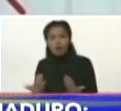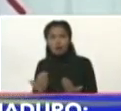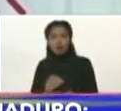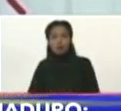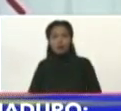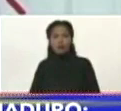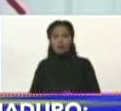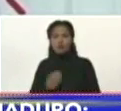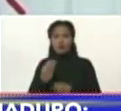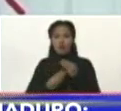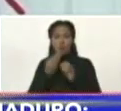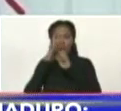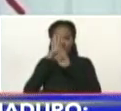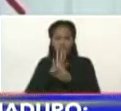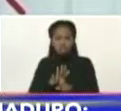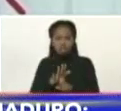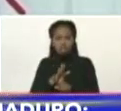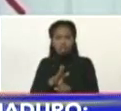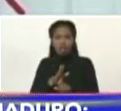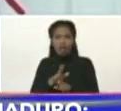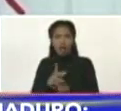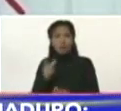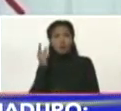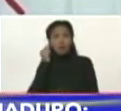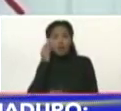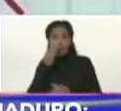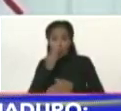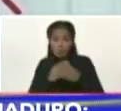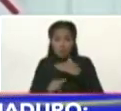Cómo humillaron a mujeres